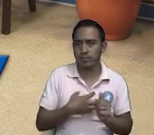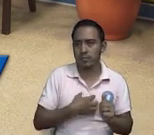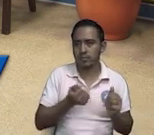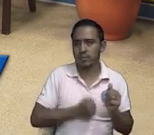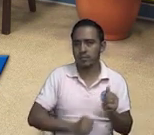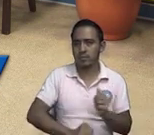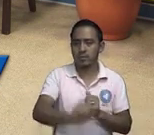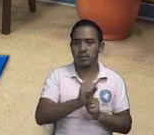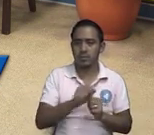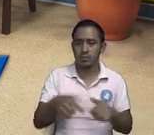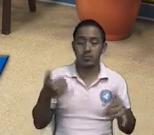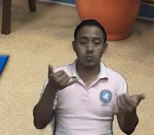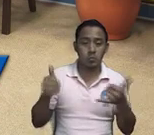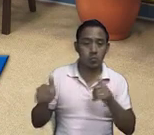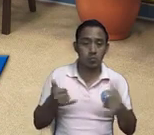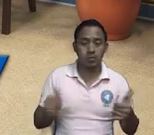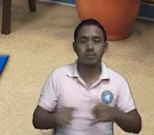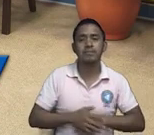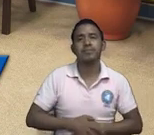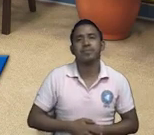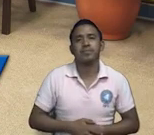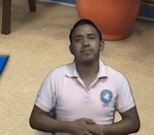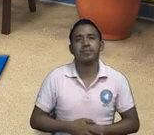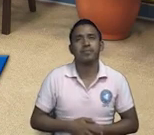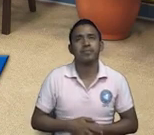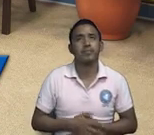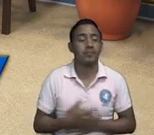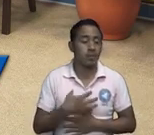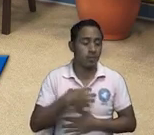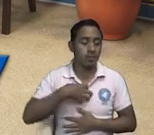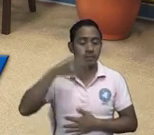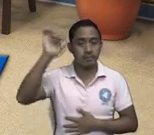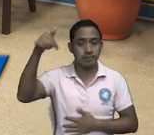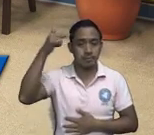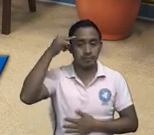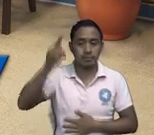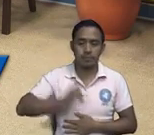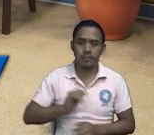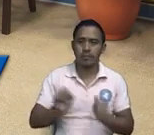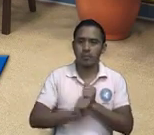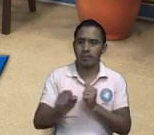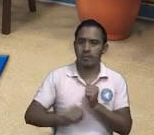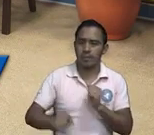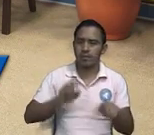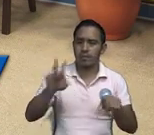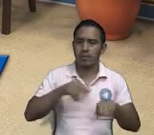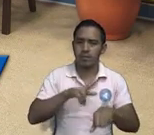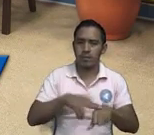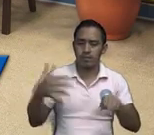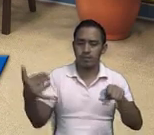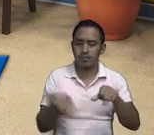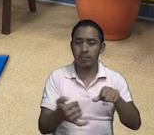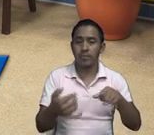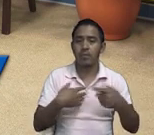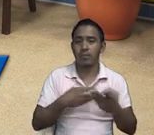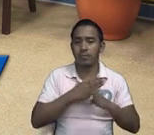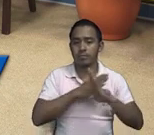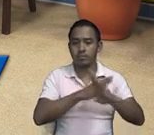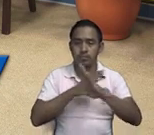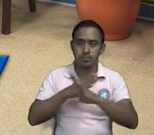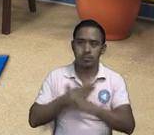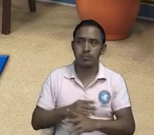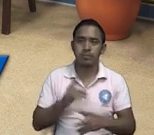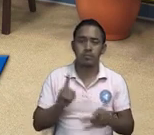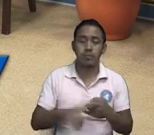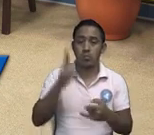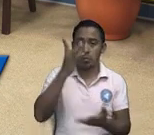son los principales que juegan pues con él. Bueno, nuestro gobierno tiene una campaña nacional de vacunación contra la rabia.